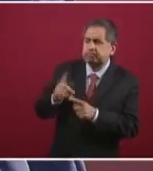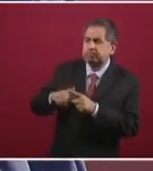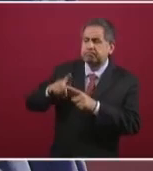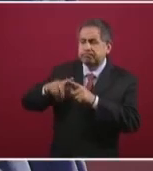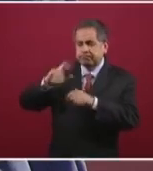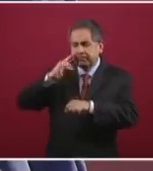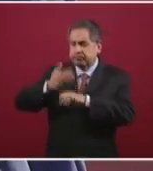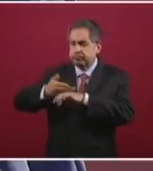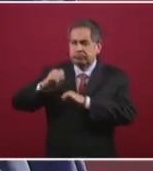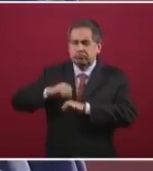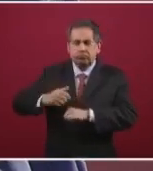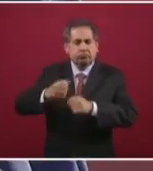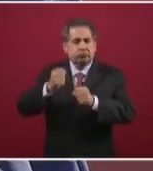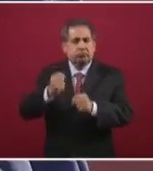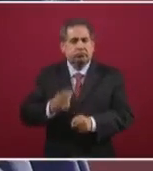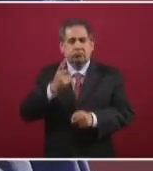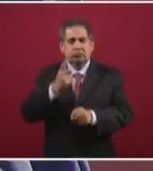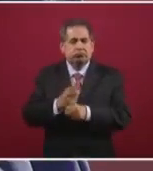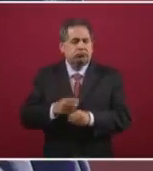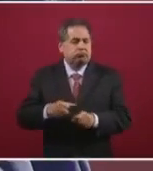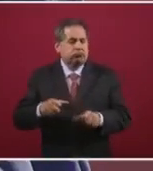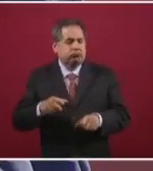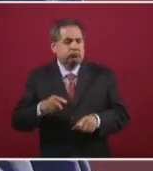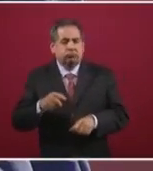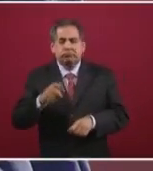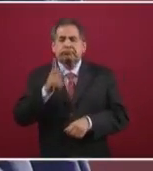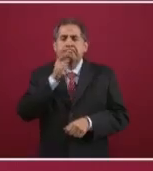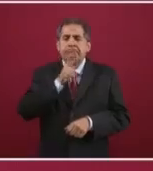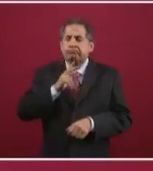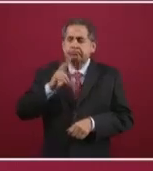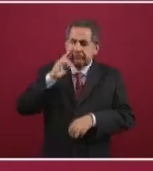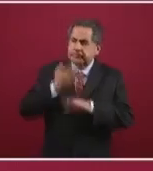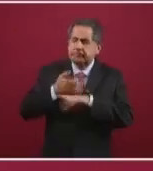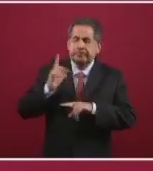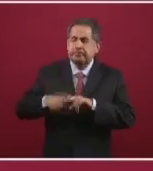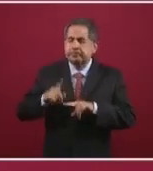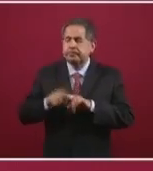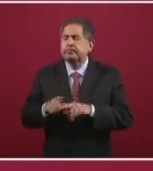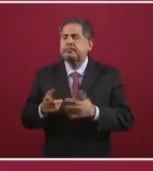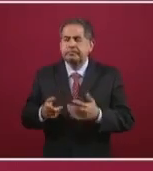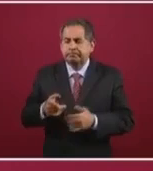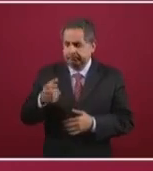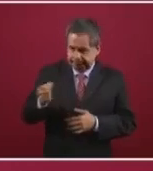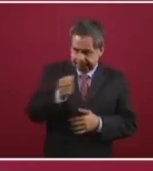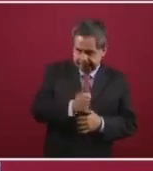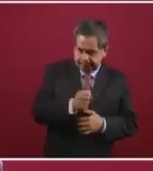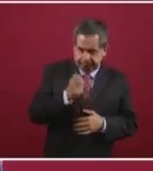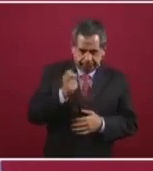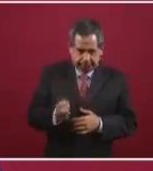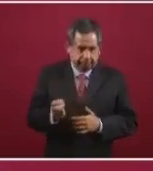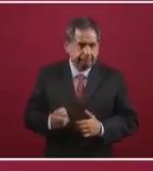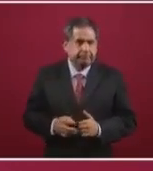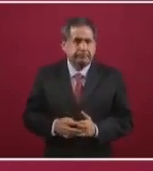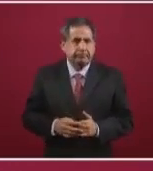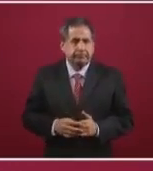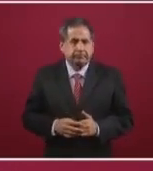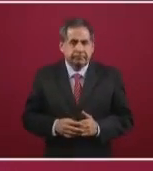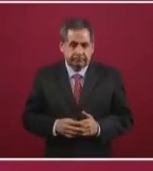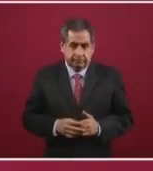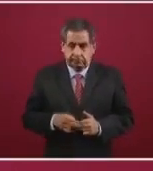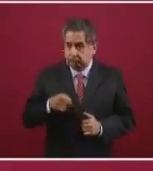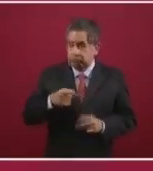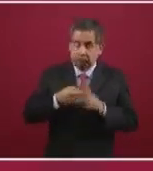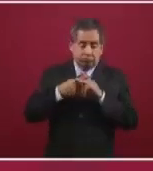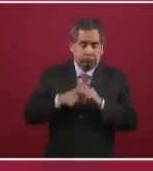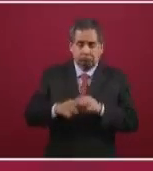responsable de la seguridad en Pemex, y a partir